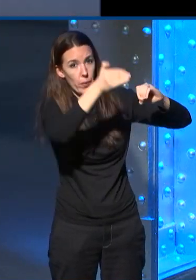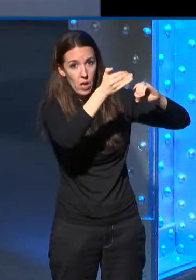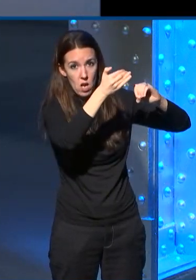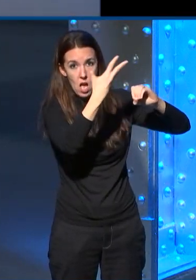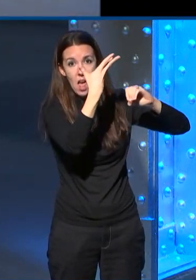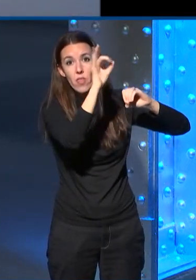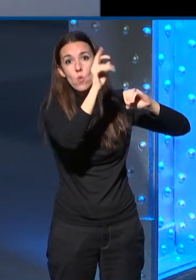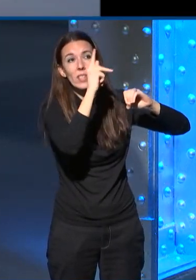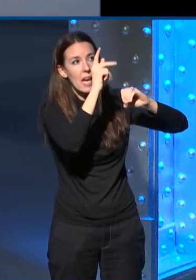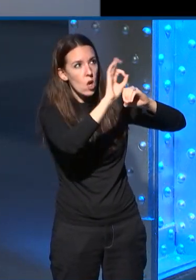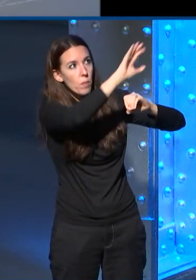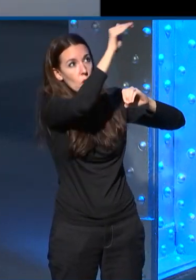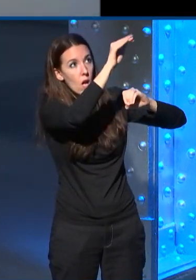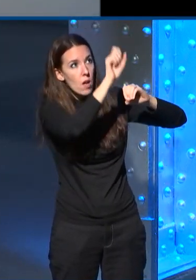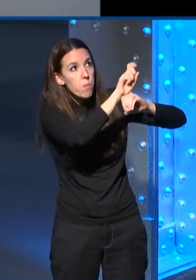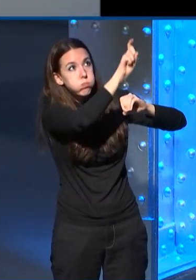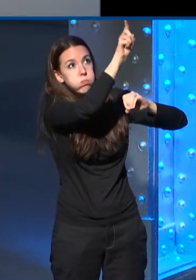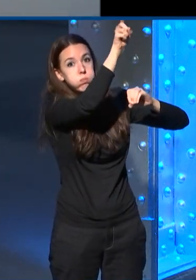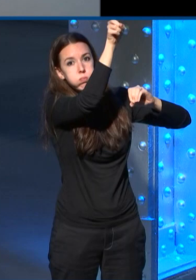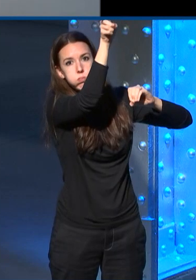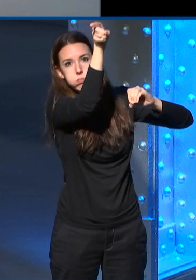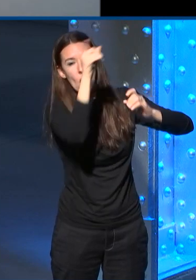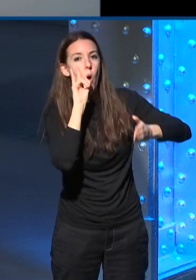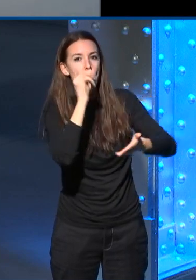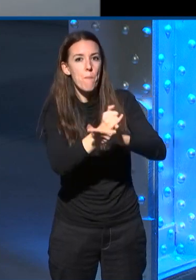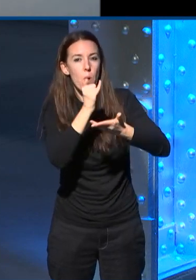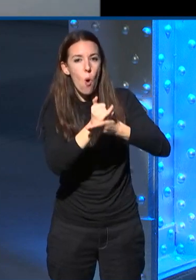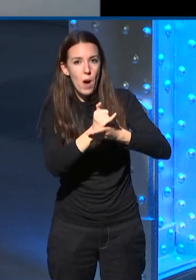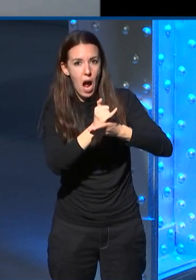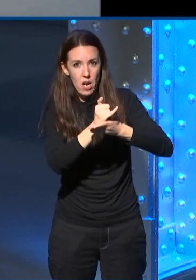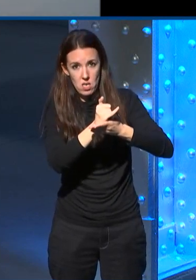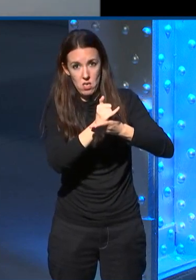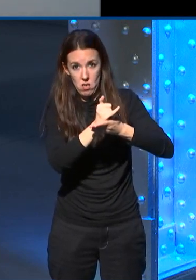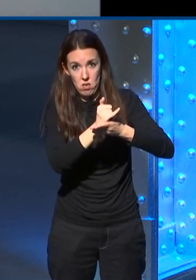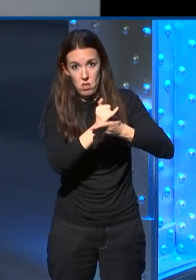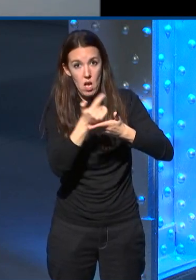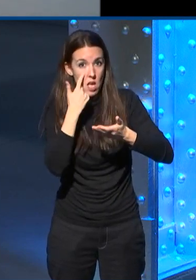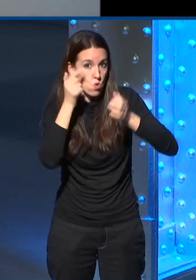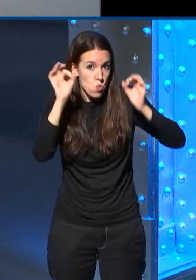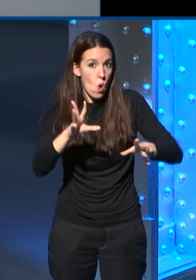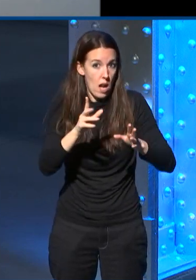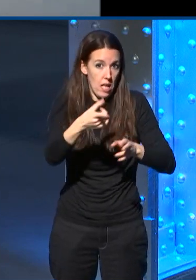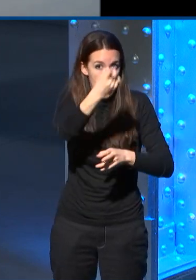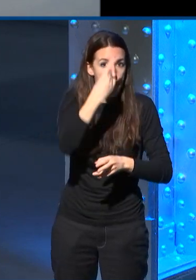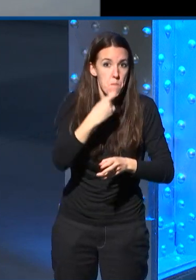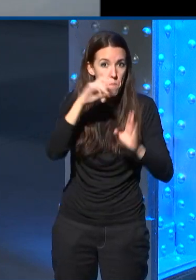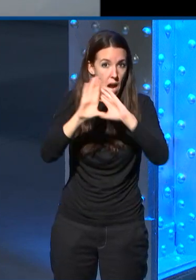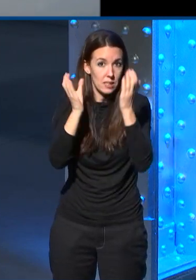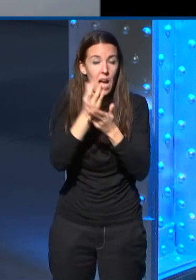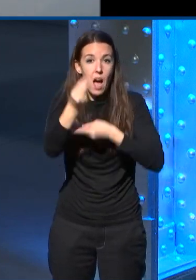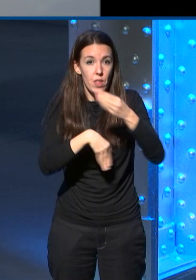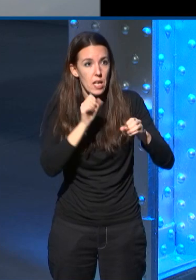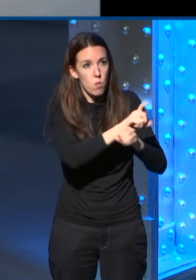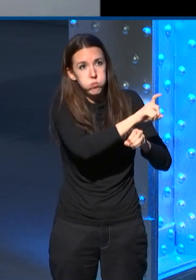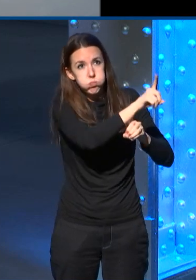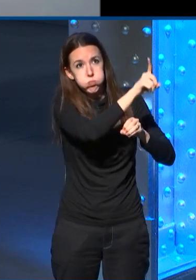50 kilómetros. Y a esas alturas empezamos a tener densidades muy parecidas, bueno, o de hecho iguales a la marciana. Entonces lo que se hace es lanzar un cohete, sale